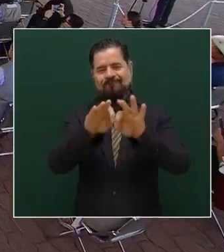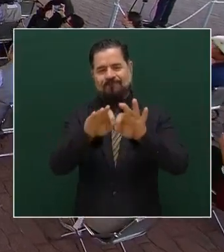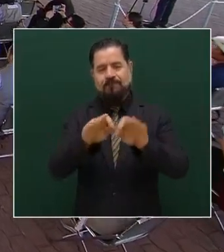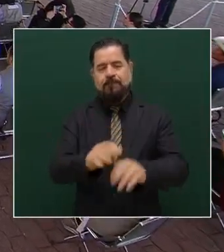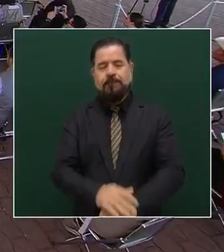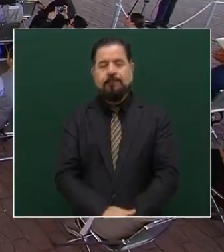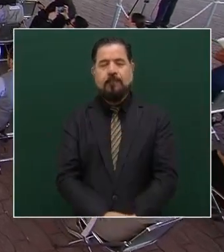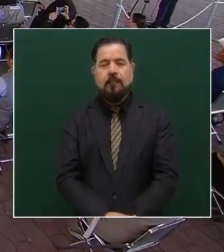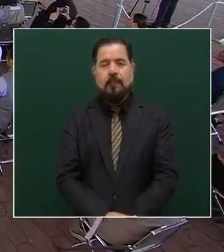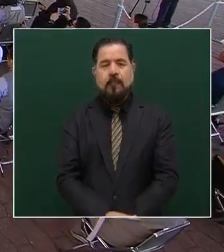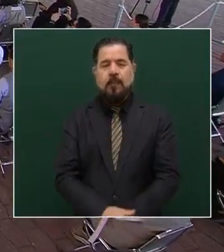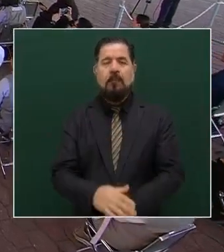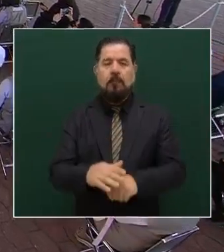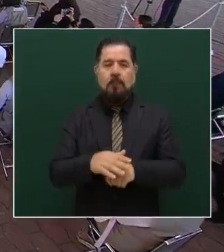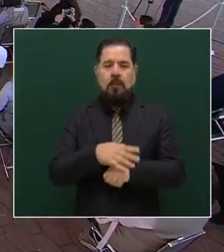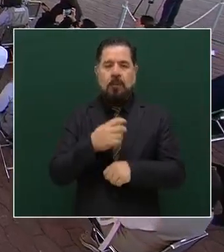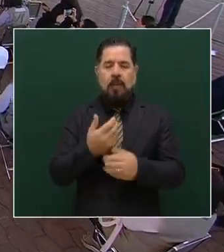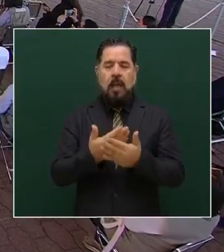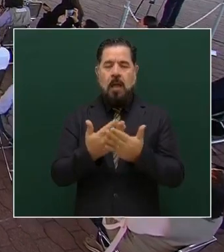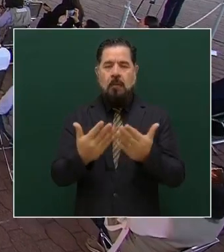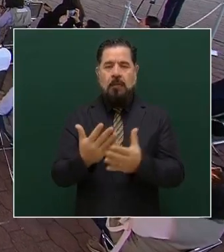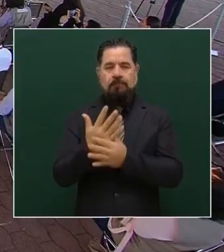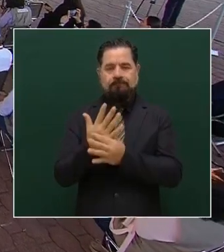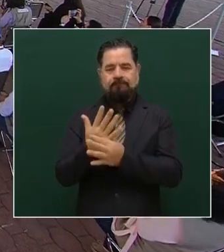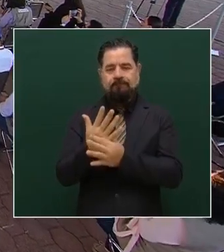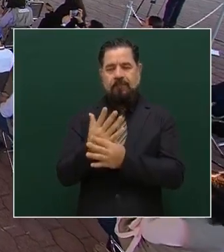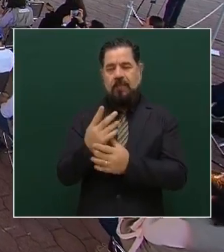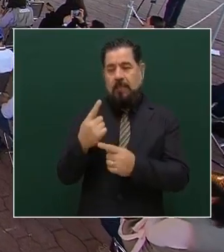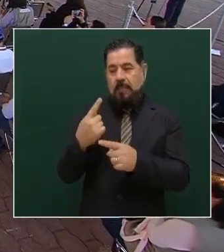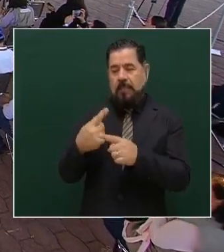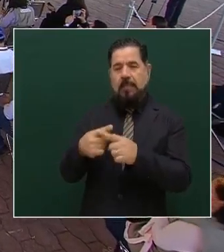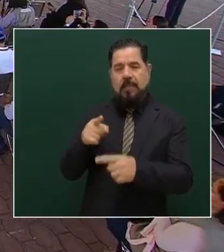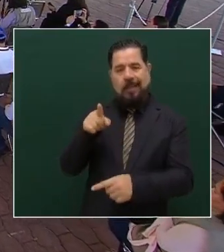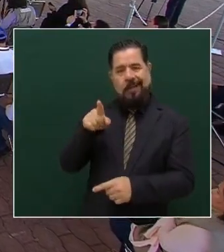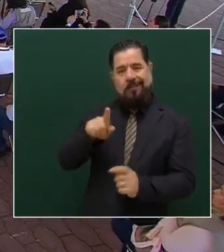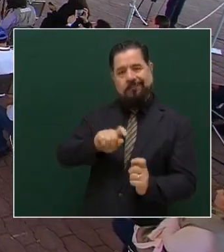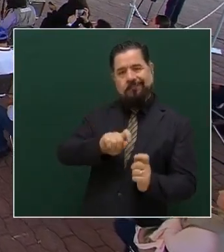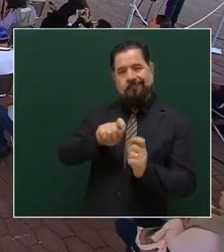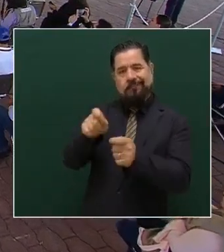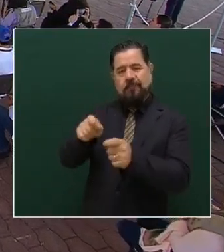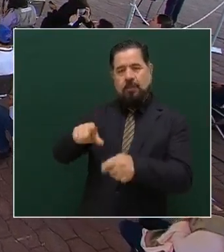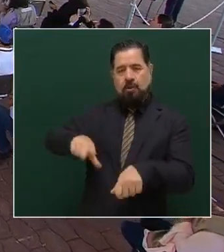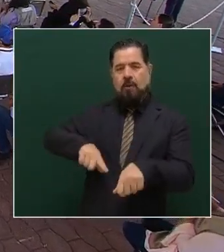De manera que le damos la palabra aquí a Alfonso. Luego